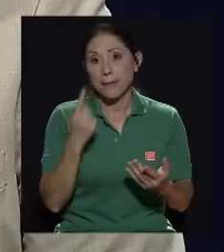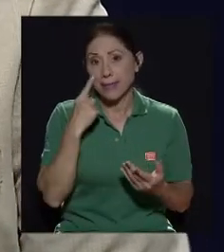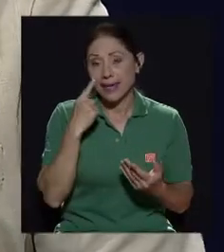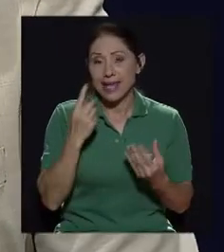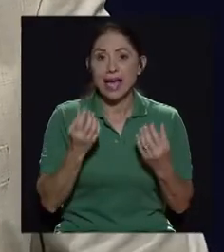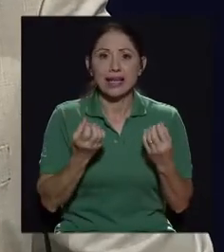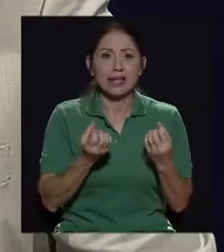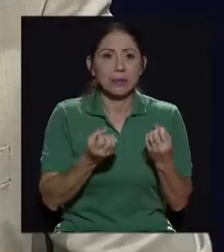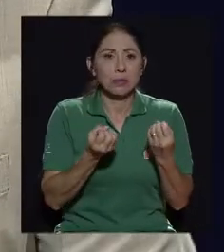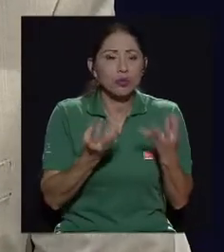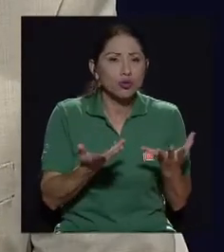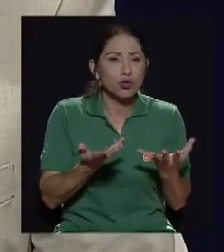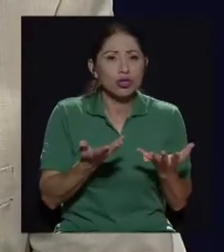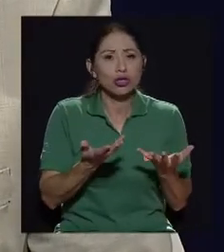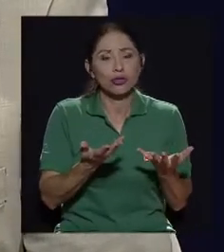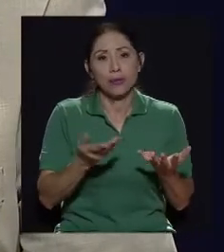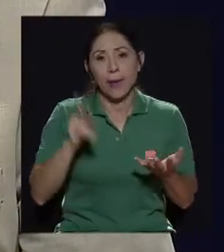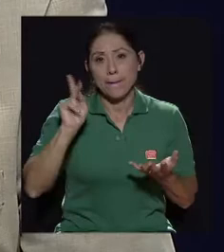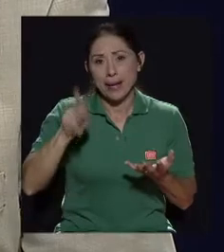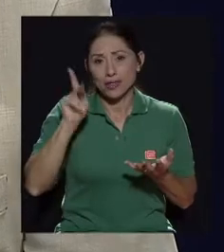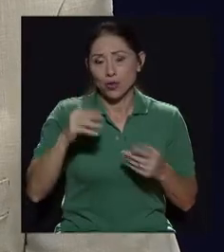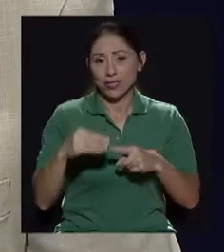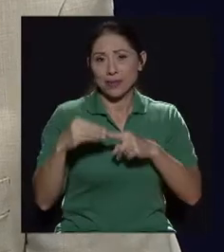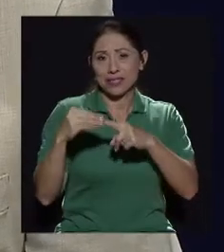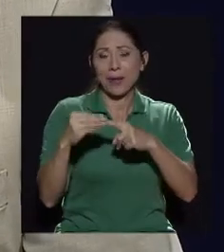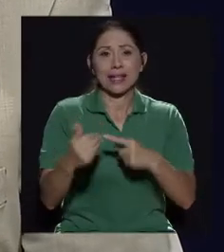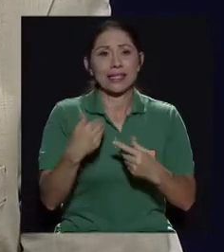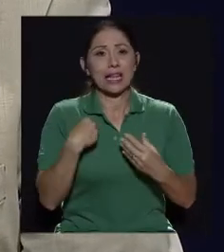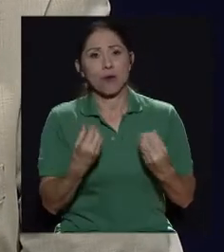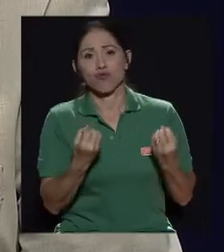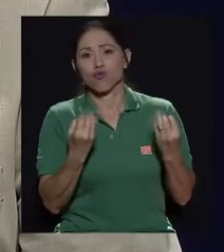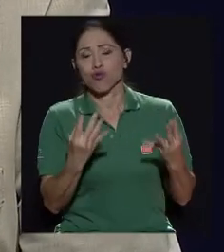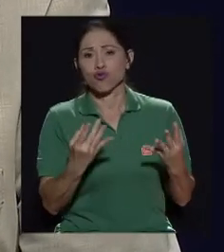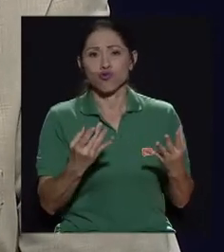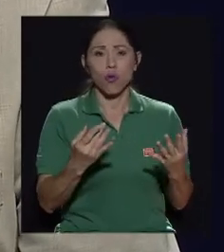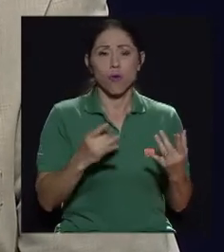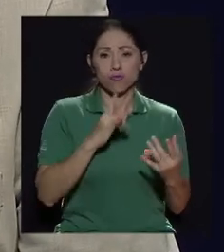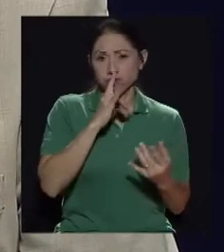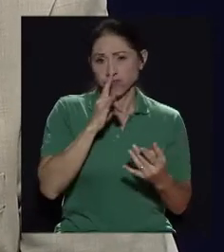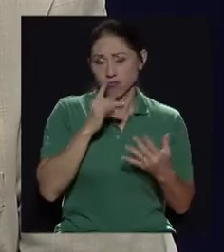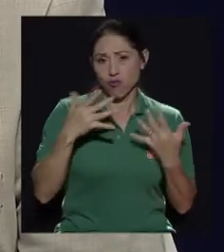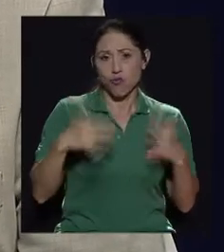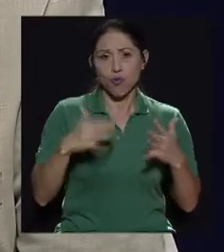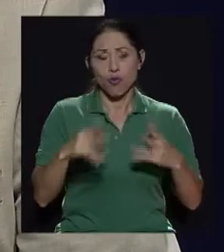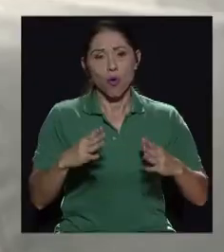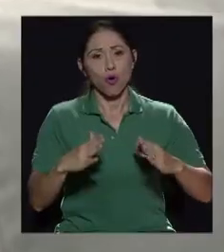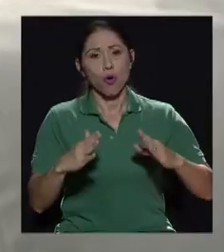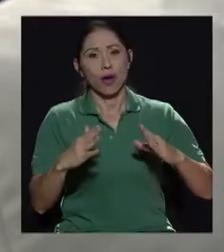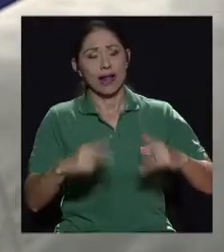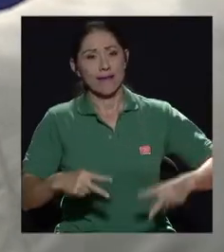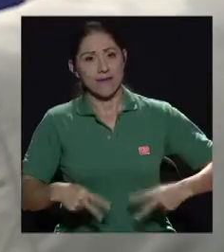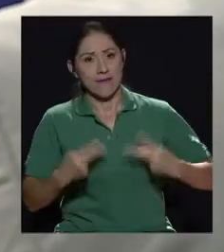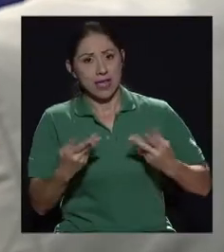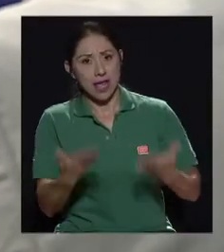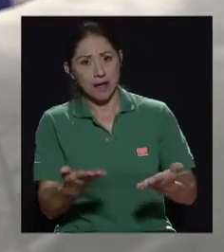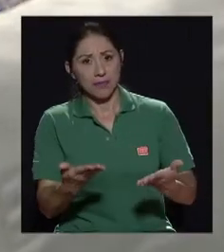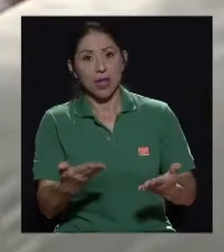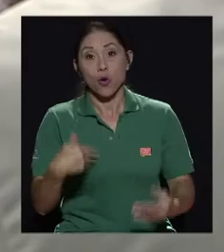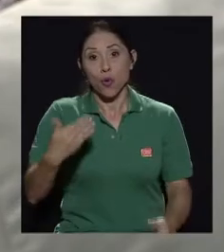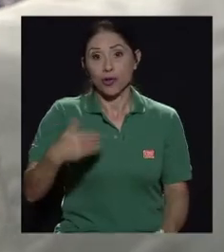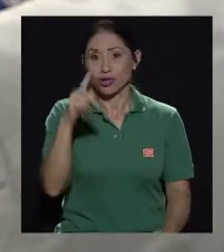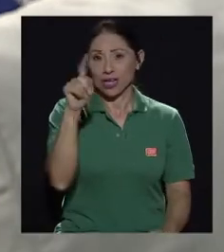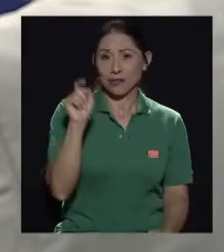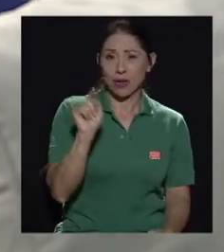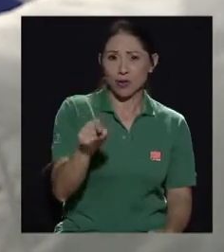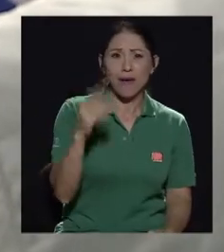los excesos que tenían los pastores principales verdad la forma de lugo la con la que vivían y cuando